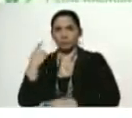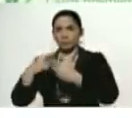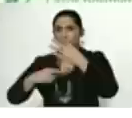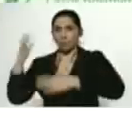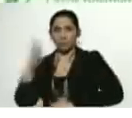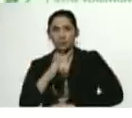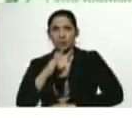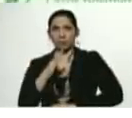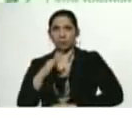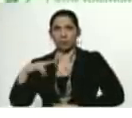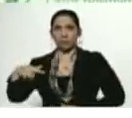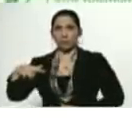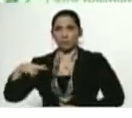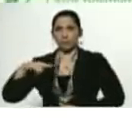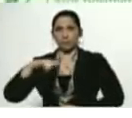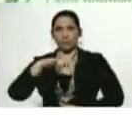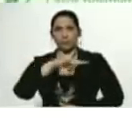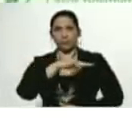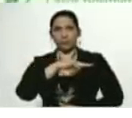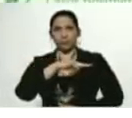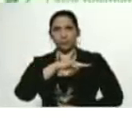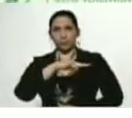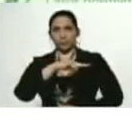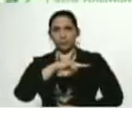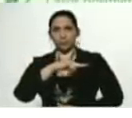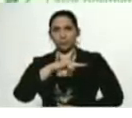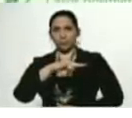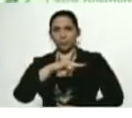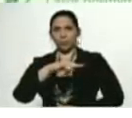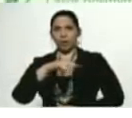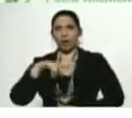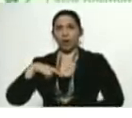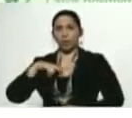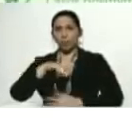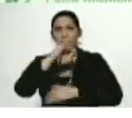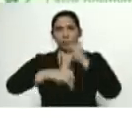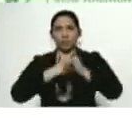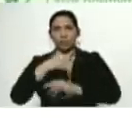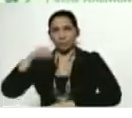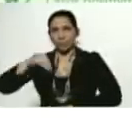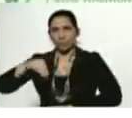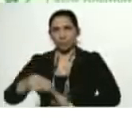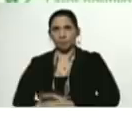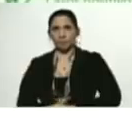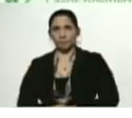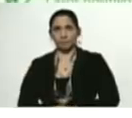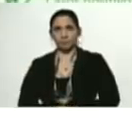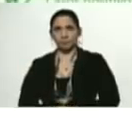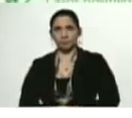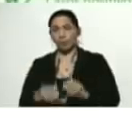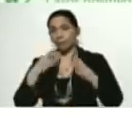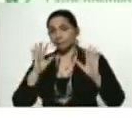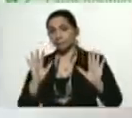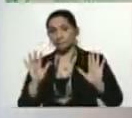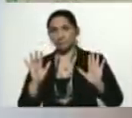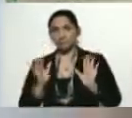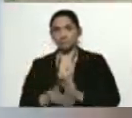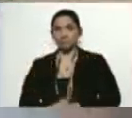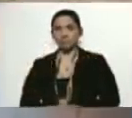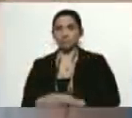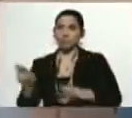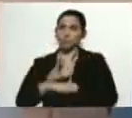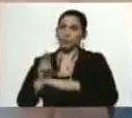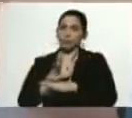viajeros que llegaron por avión por el Aeropuerto Internacional Simón Bolívar en Maiquetía. Y bueno, utilizando